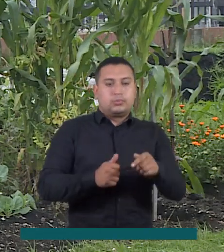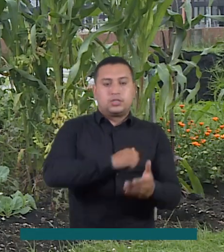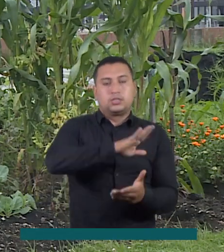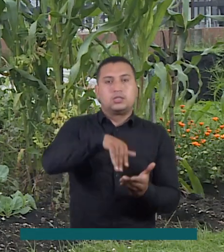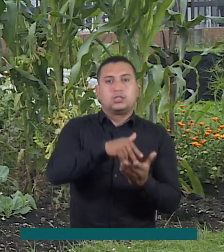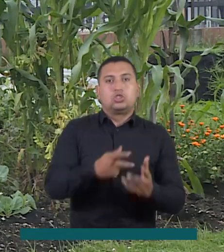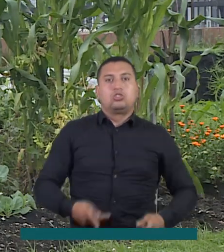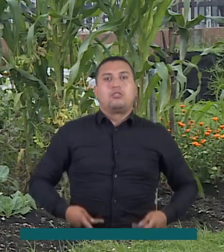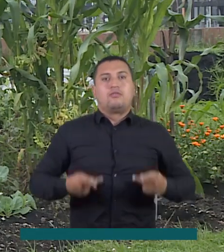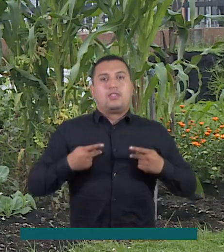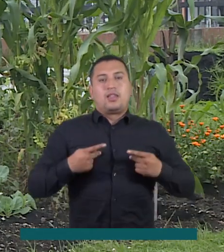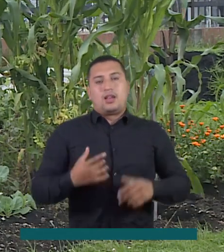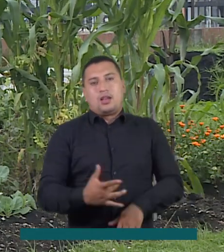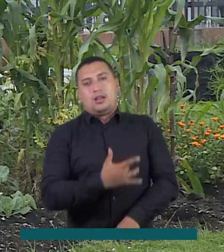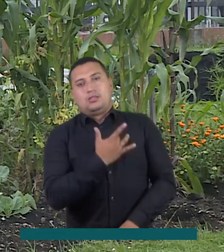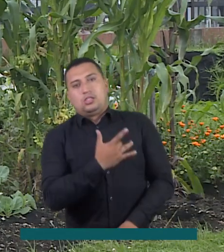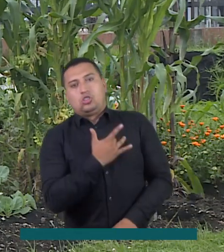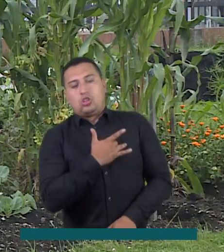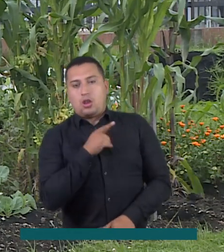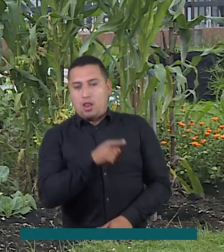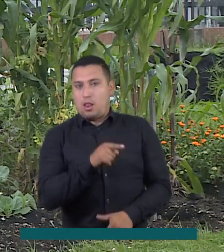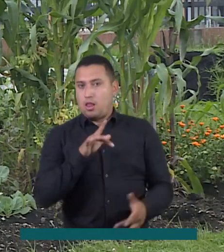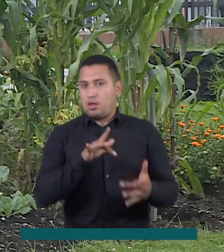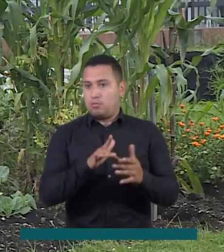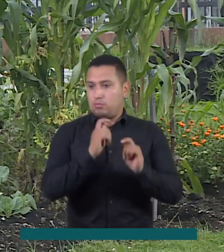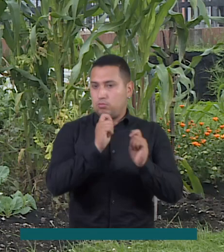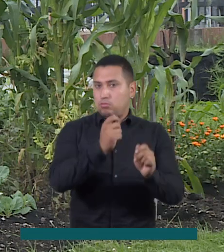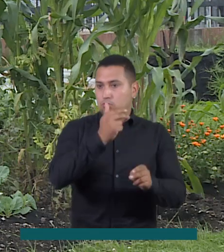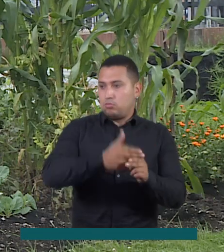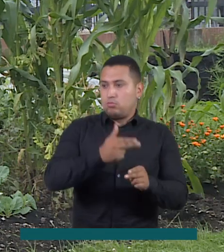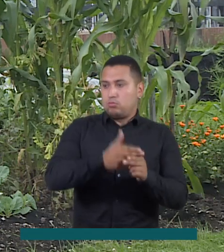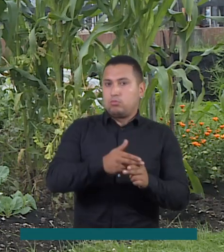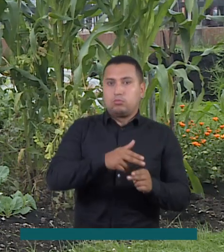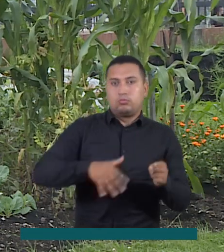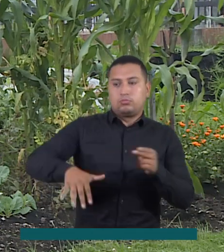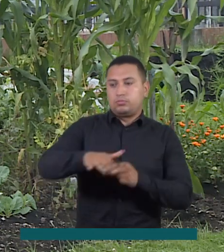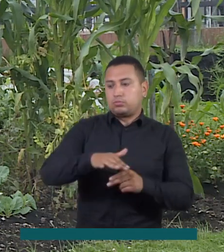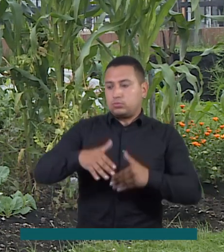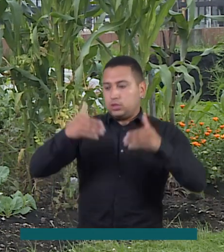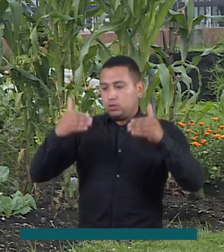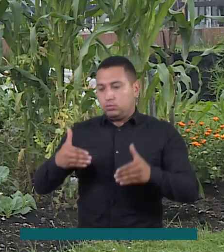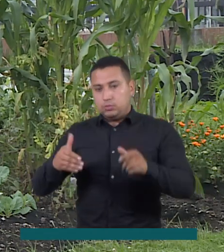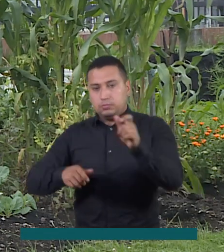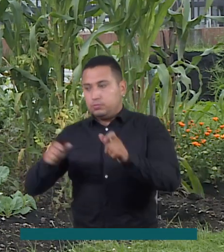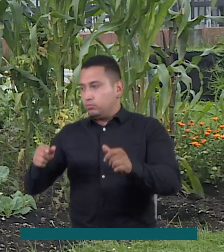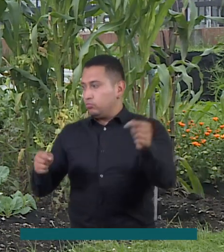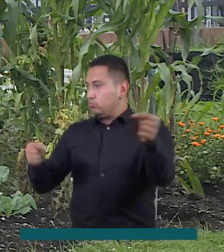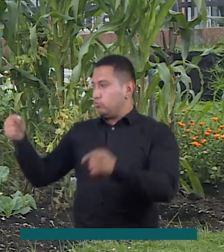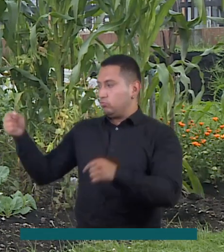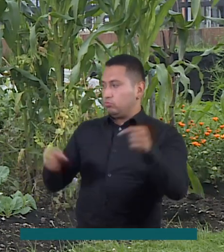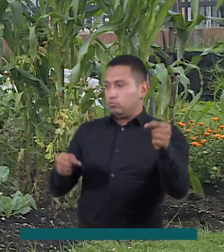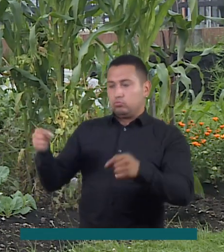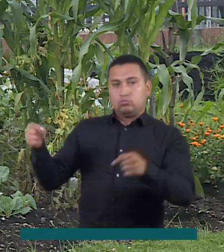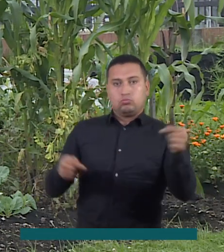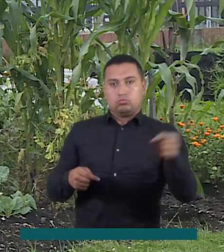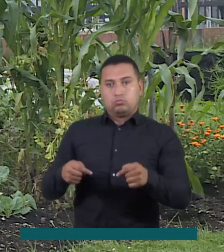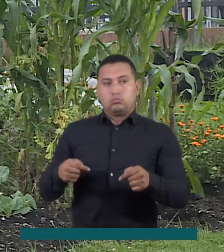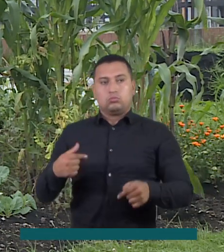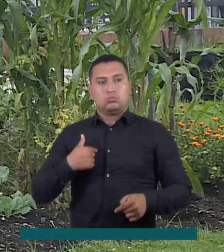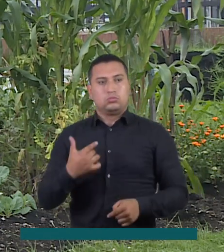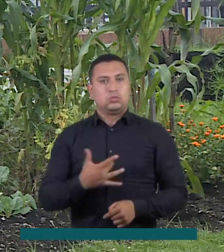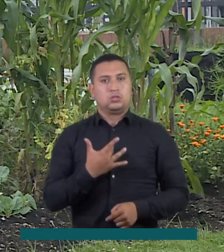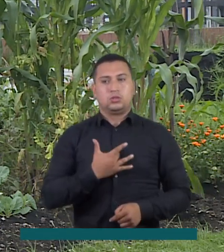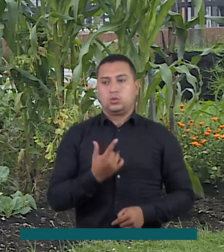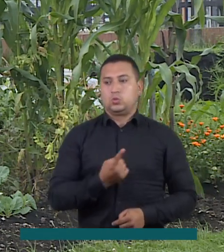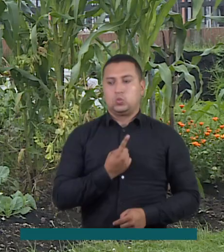donde asisten todos los chicos de discapacidad de acá del municipio, me sentí sola, me sentí sin hacer nada